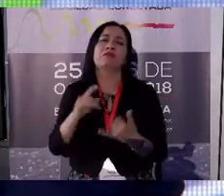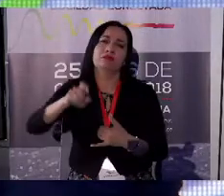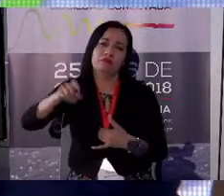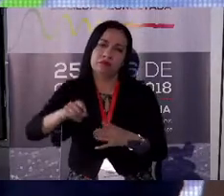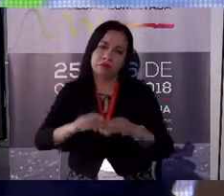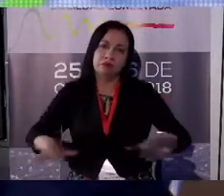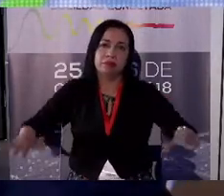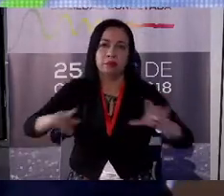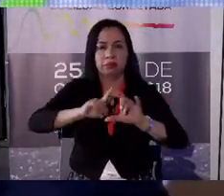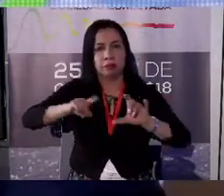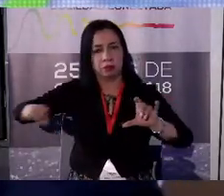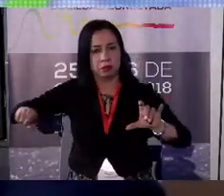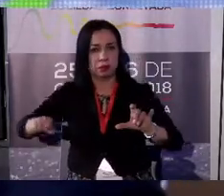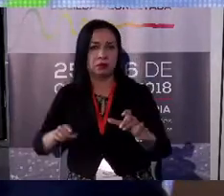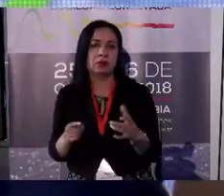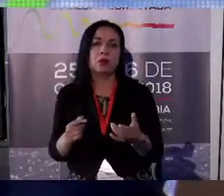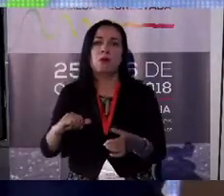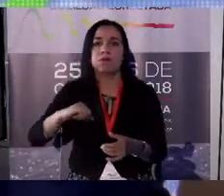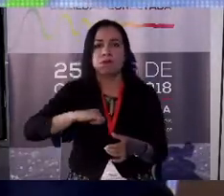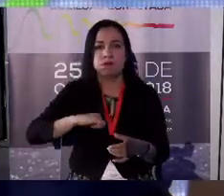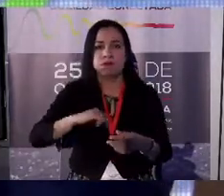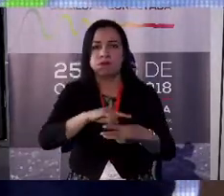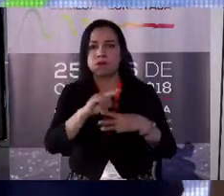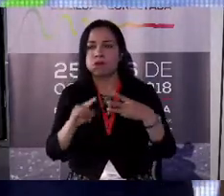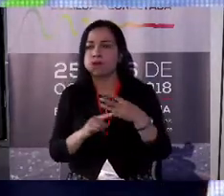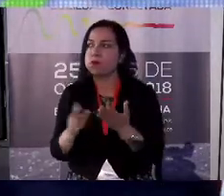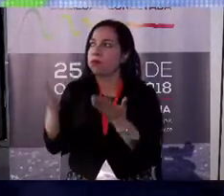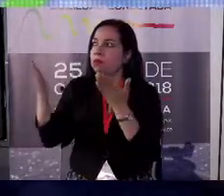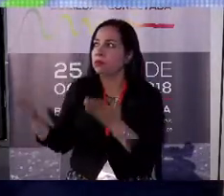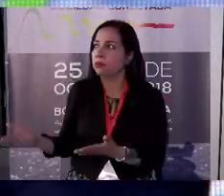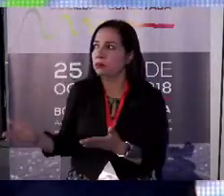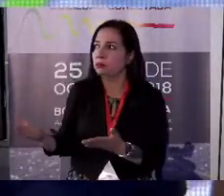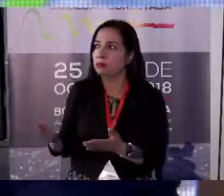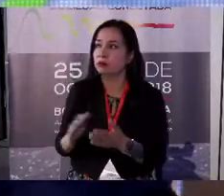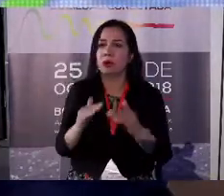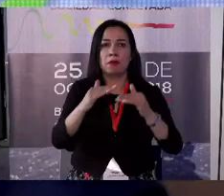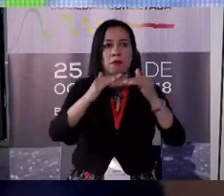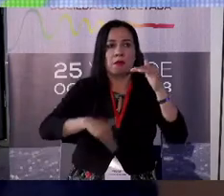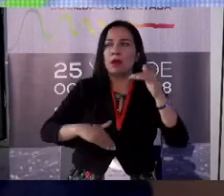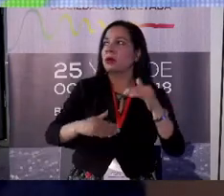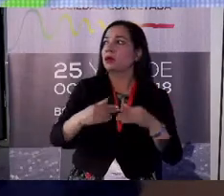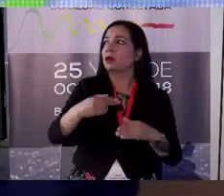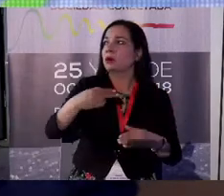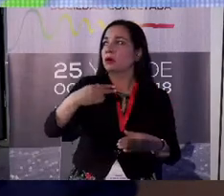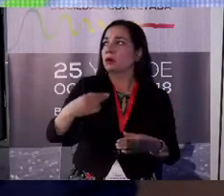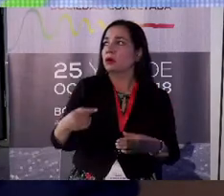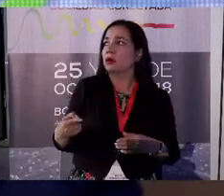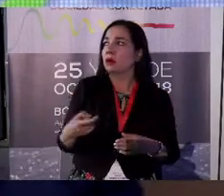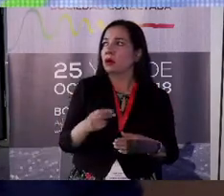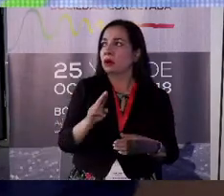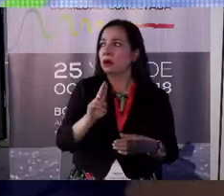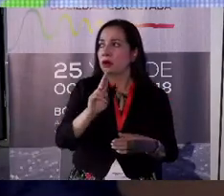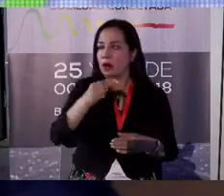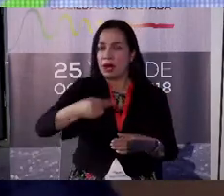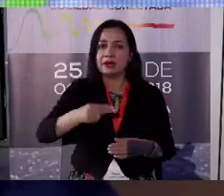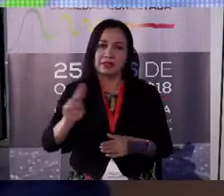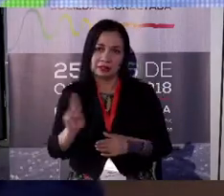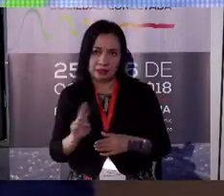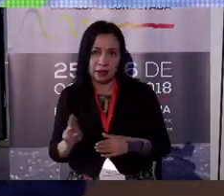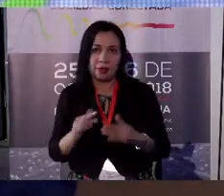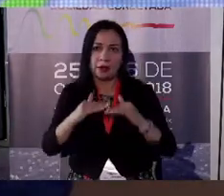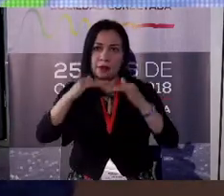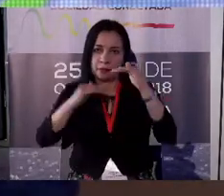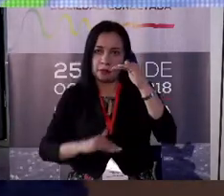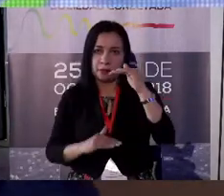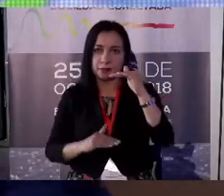trabajando mucho en esos tres rangos que ustedes pueden ver ahí, los rangos de menos de 1 GHz, para las ondas bajas, para tener muy buena cobertura, entre